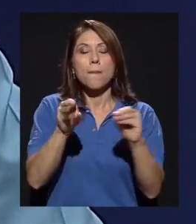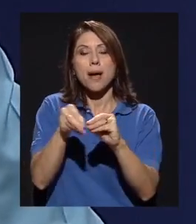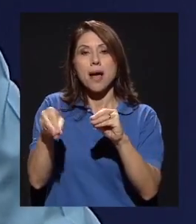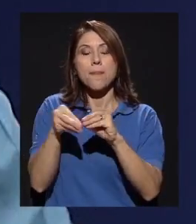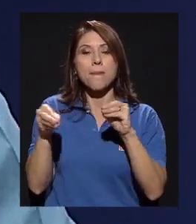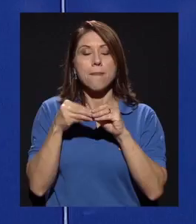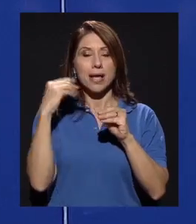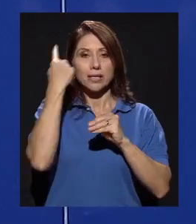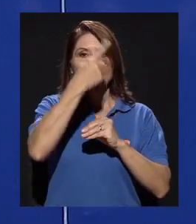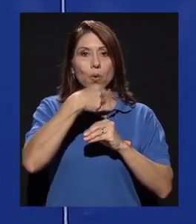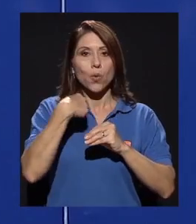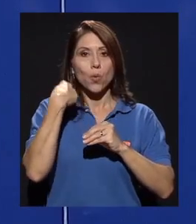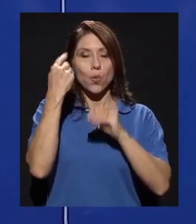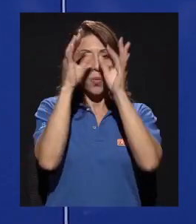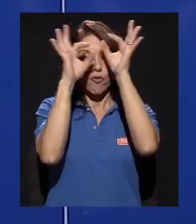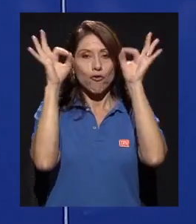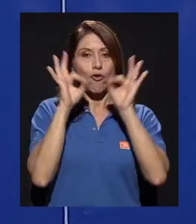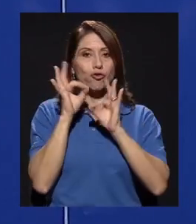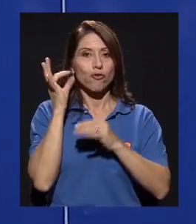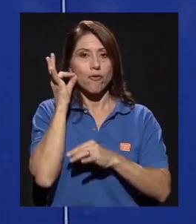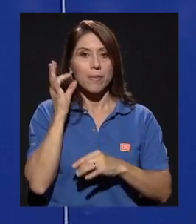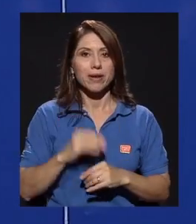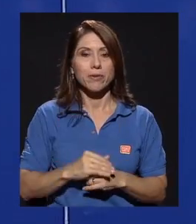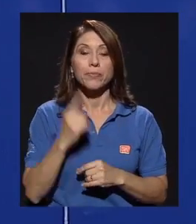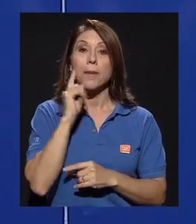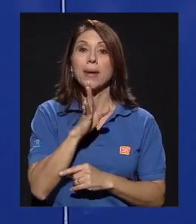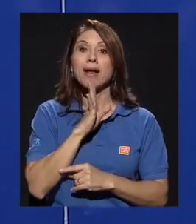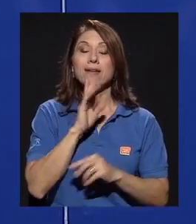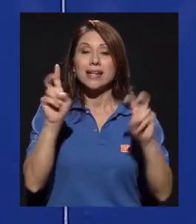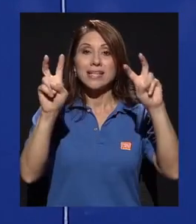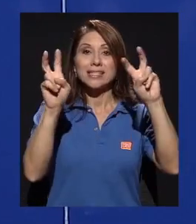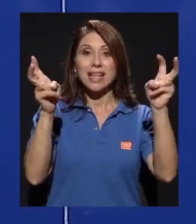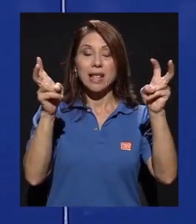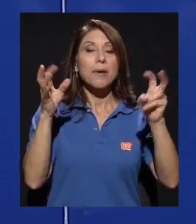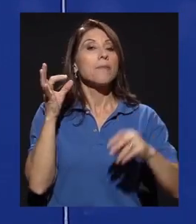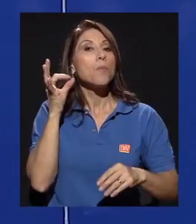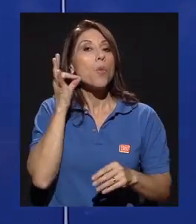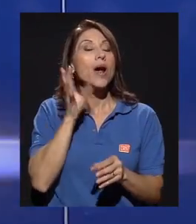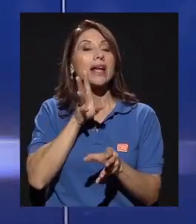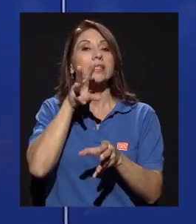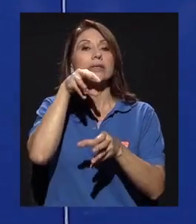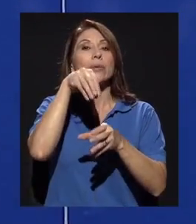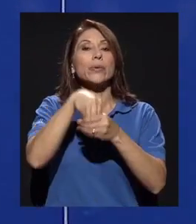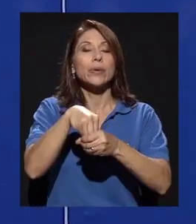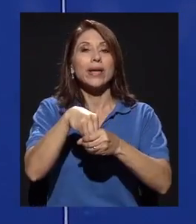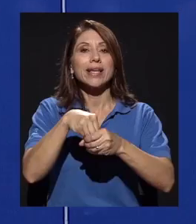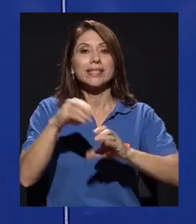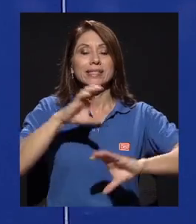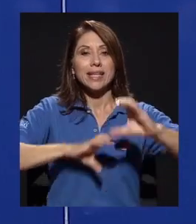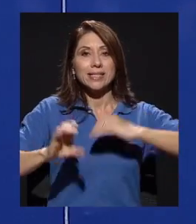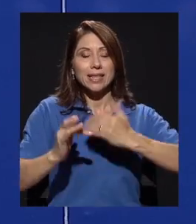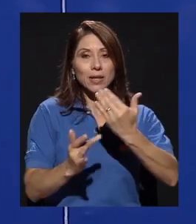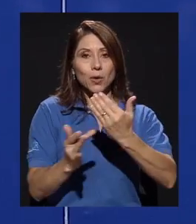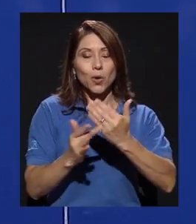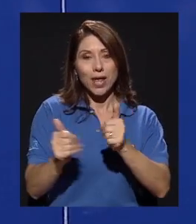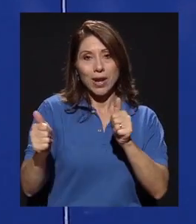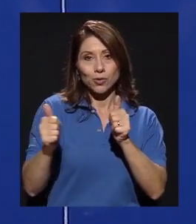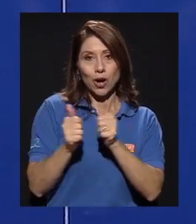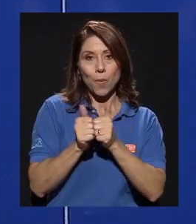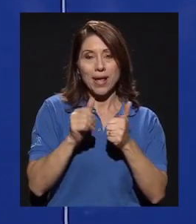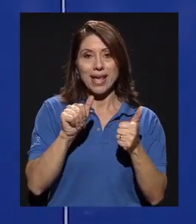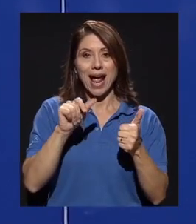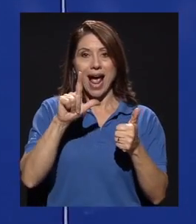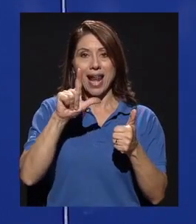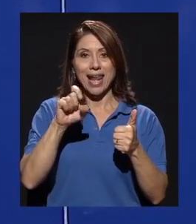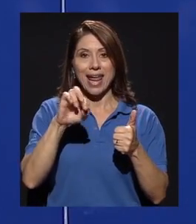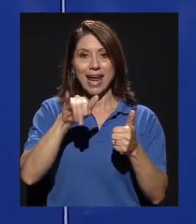rostro femenino para hond darnos sobre este tema de la inserción de las mujeres en la ciencia y en la tecnología nos acompañan